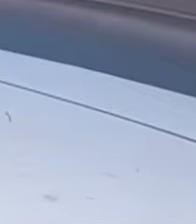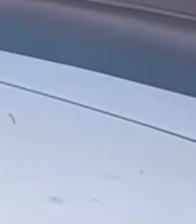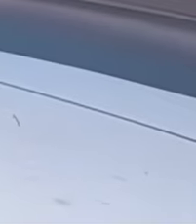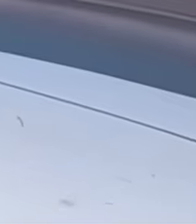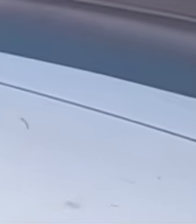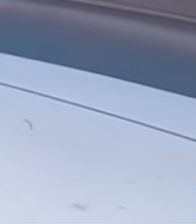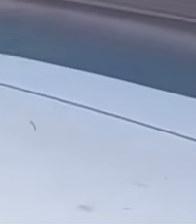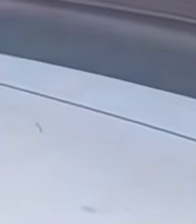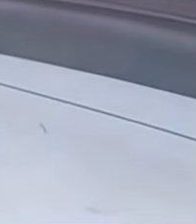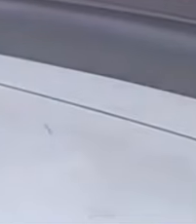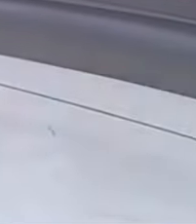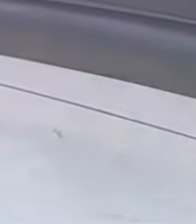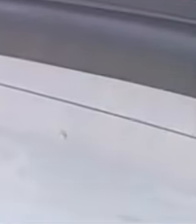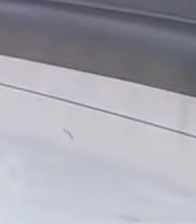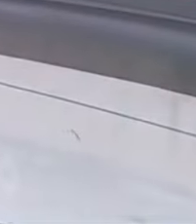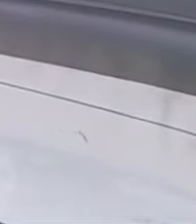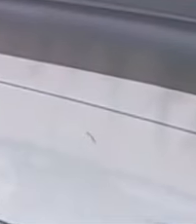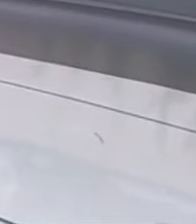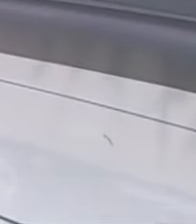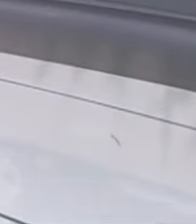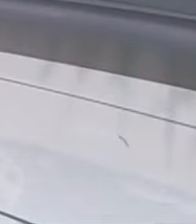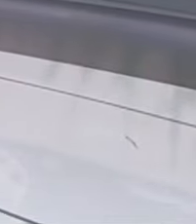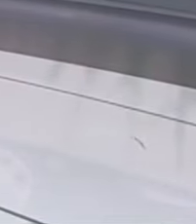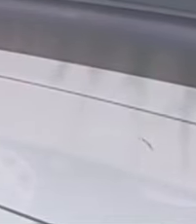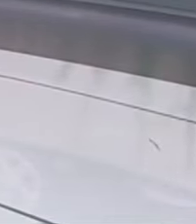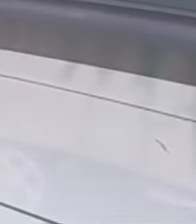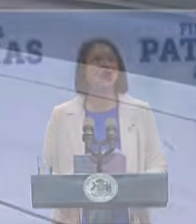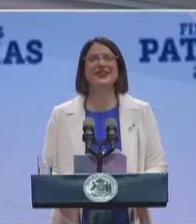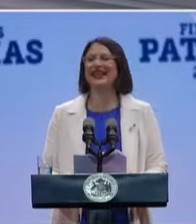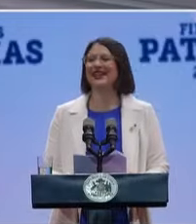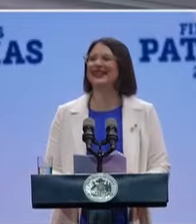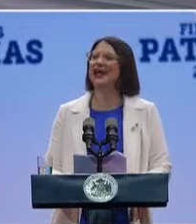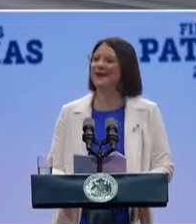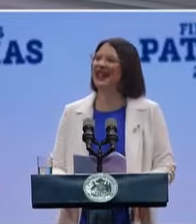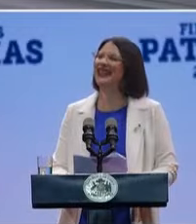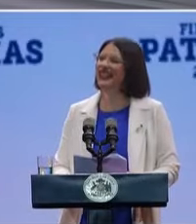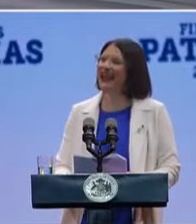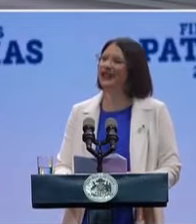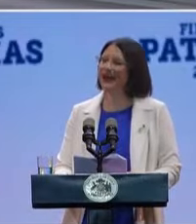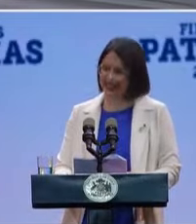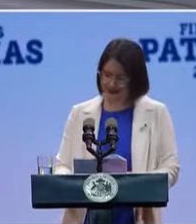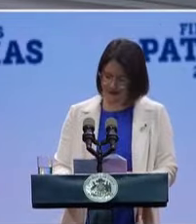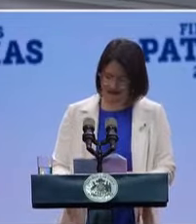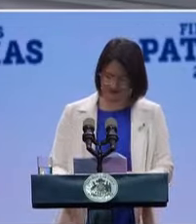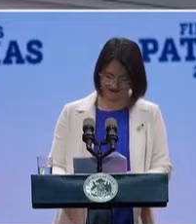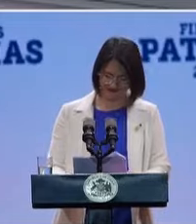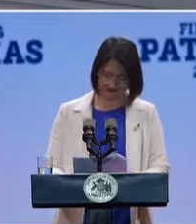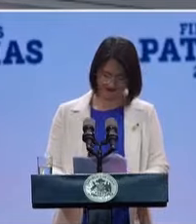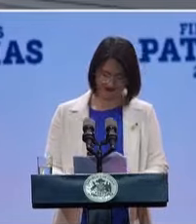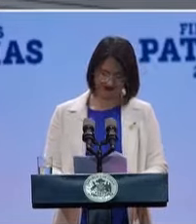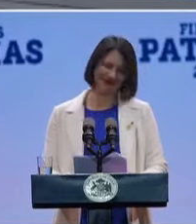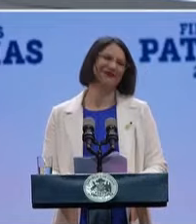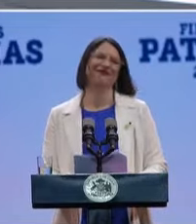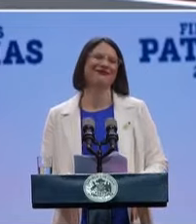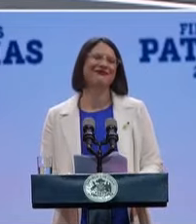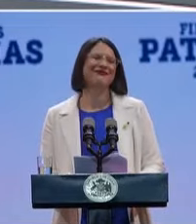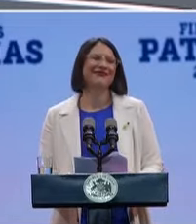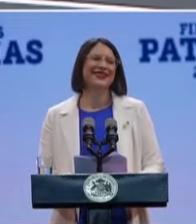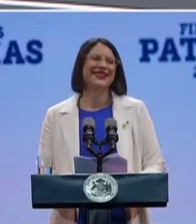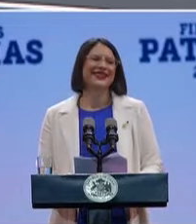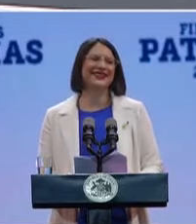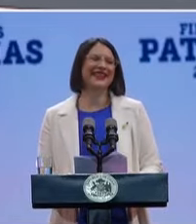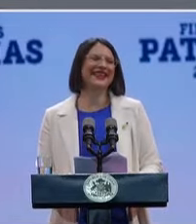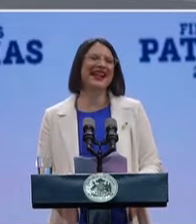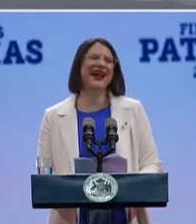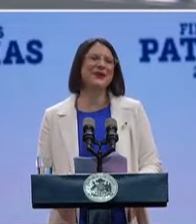Crecen las dudas y también las críticas hacia el servicio secreto de los Estados Unidos tras el intento de atentado de este domingo al expresidente Donald